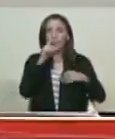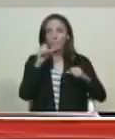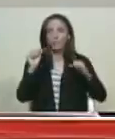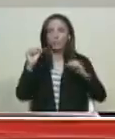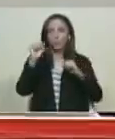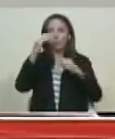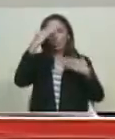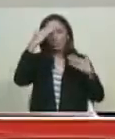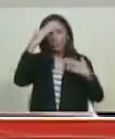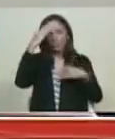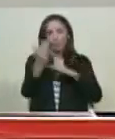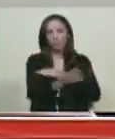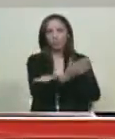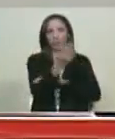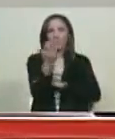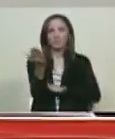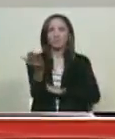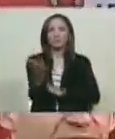Moros.